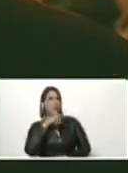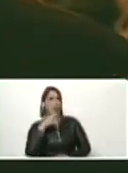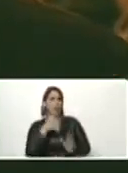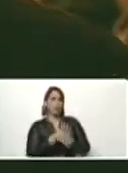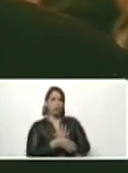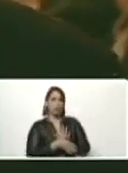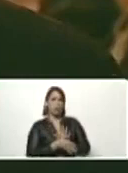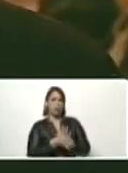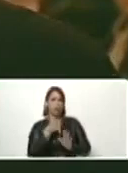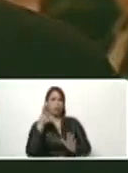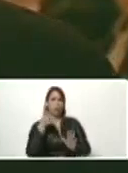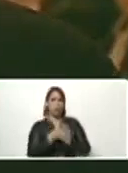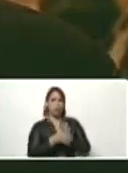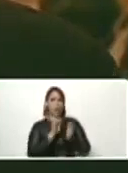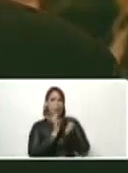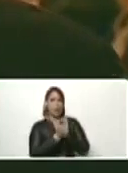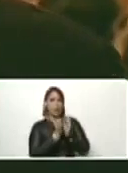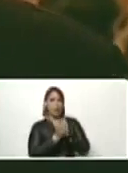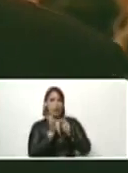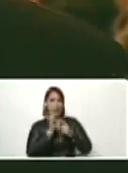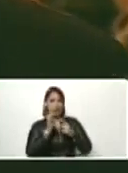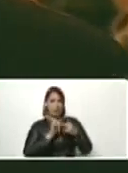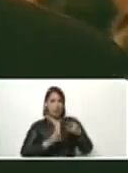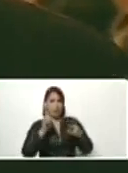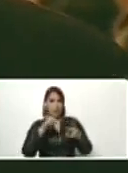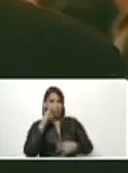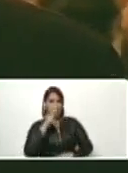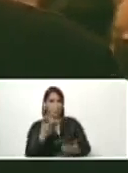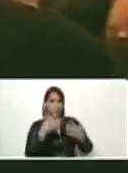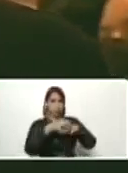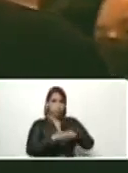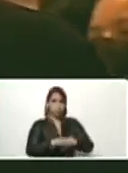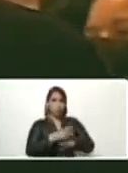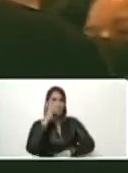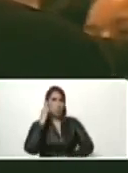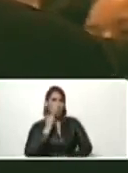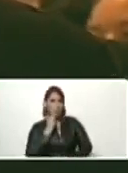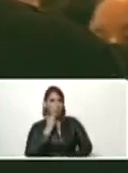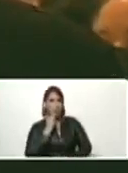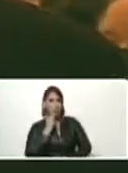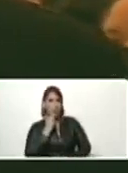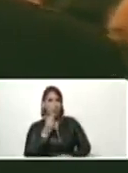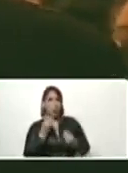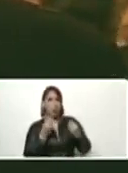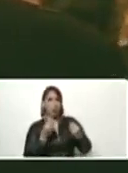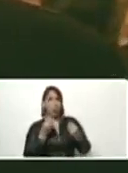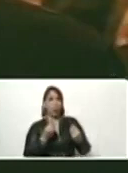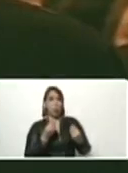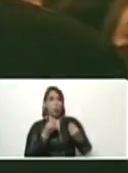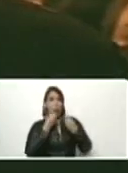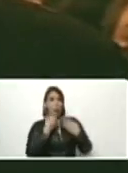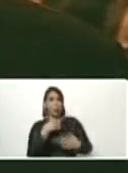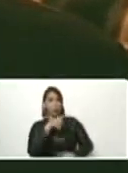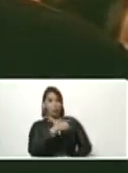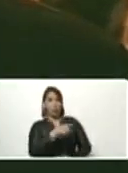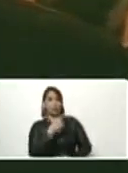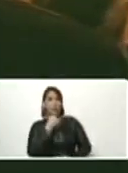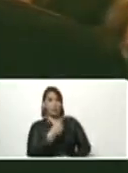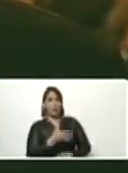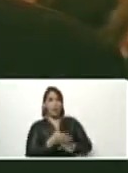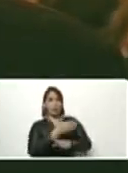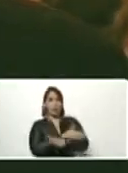de la geoestrategia de la visión integracionista de Simón Bolívar, que como usted bien decía, inclusive antes